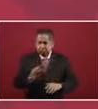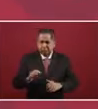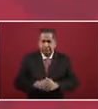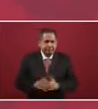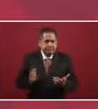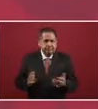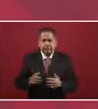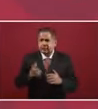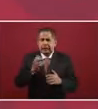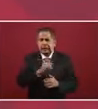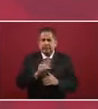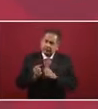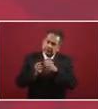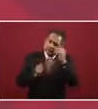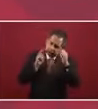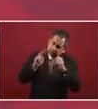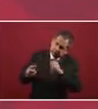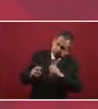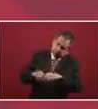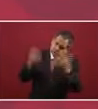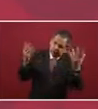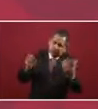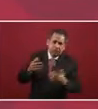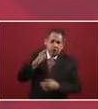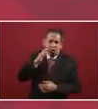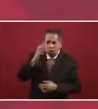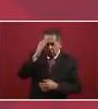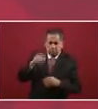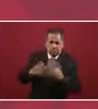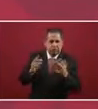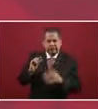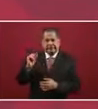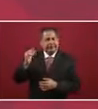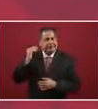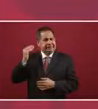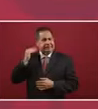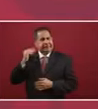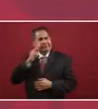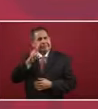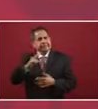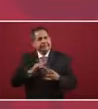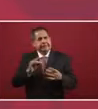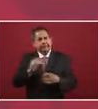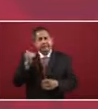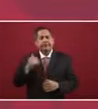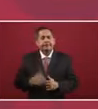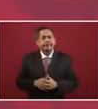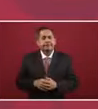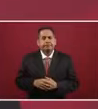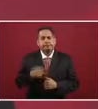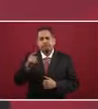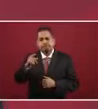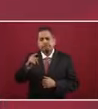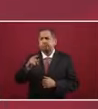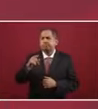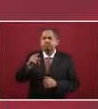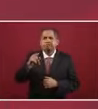La vida pública tiene que ser cada vez más pública. Hace unos días, en una de las